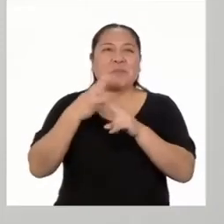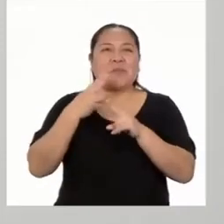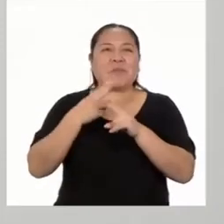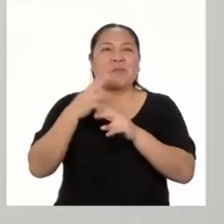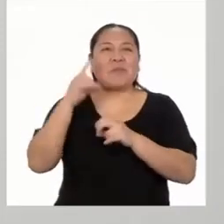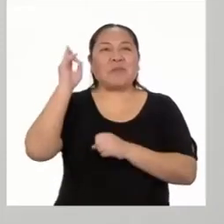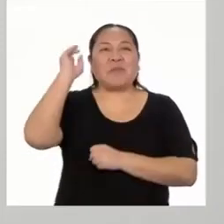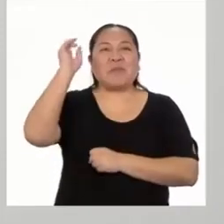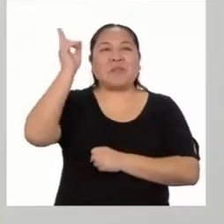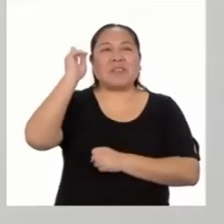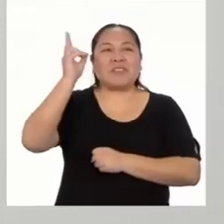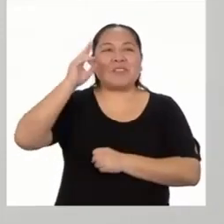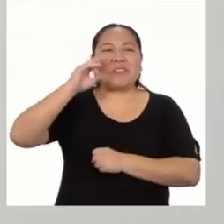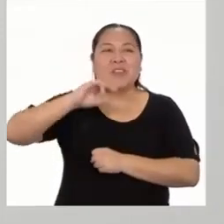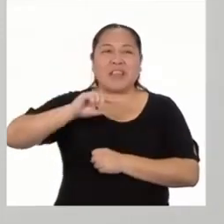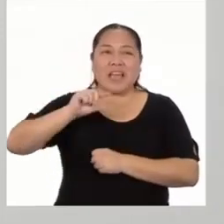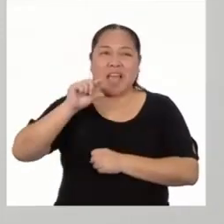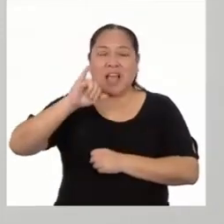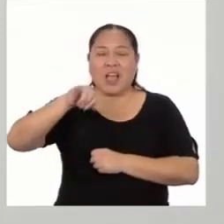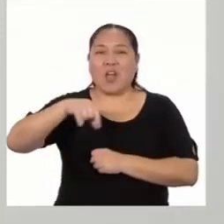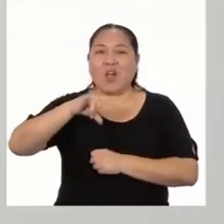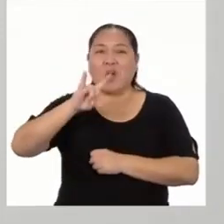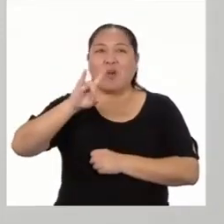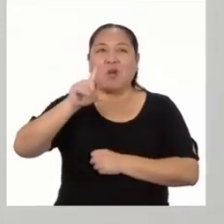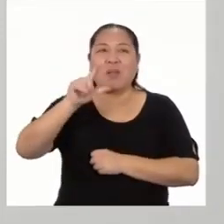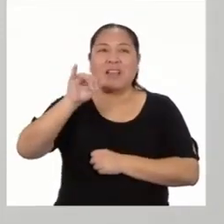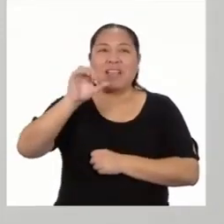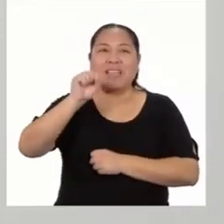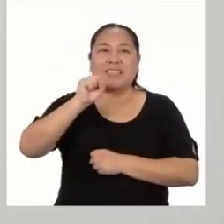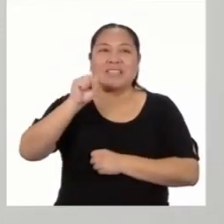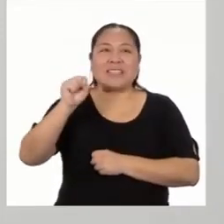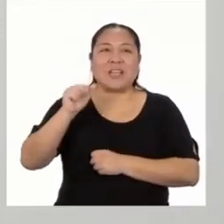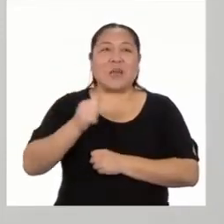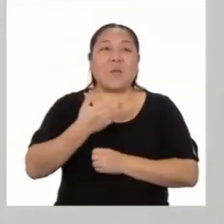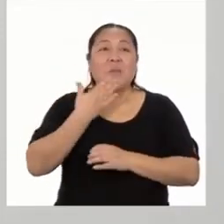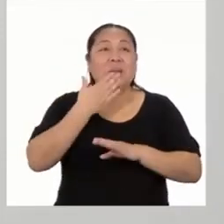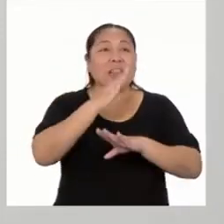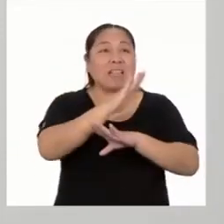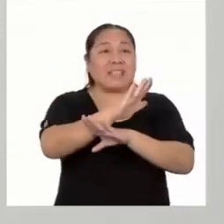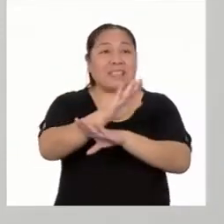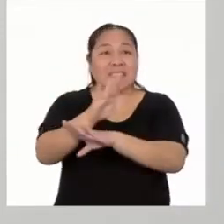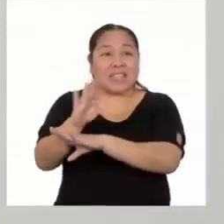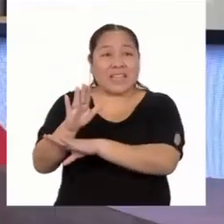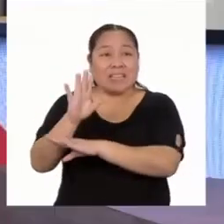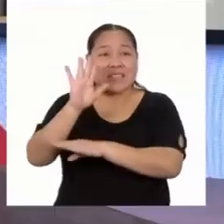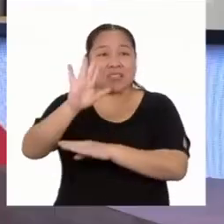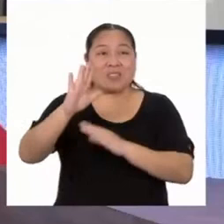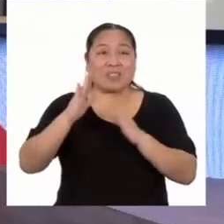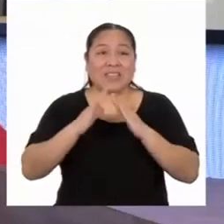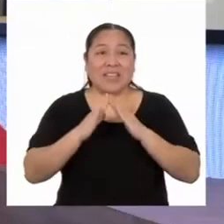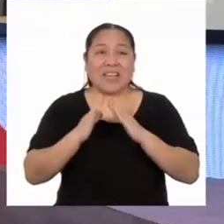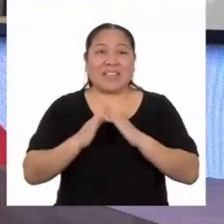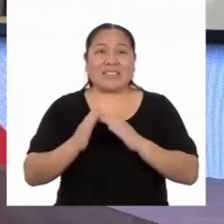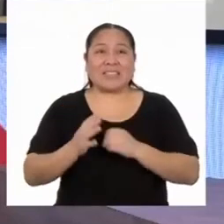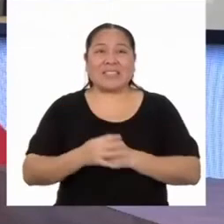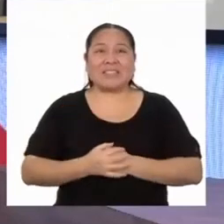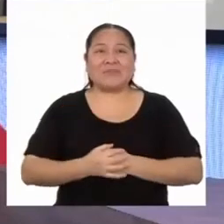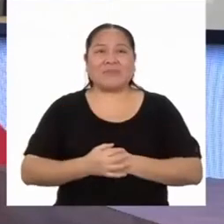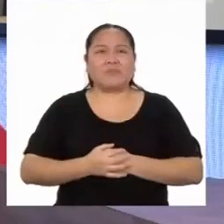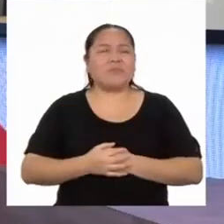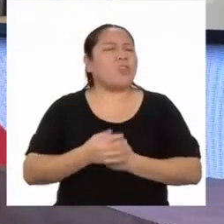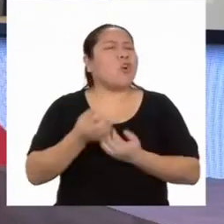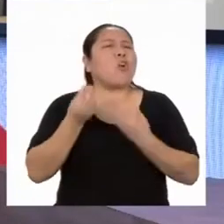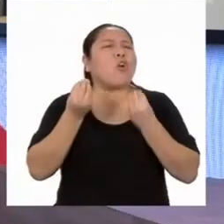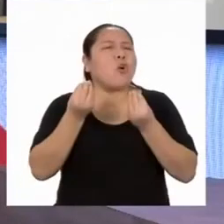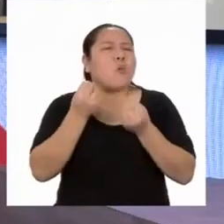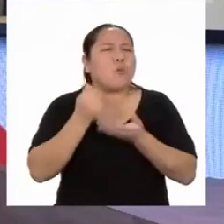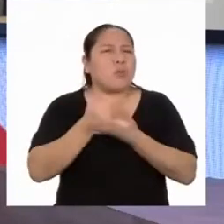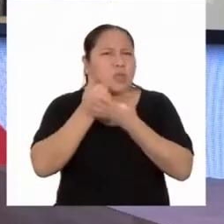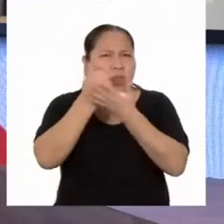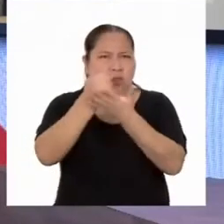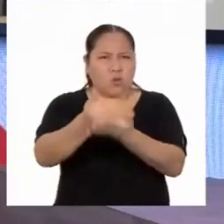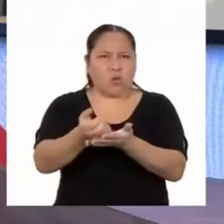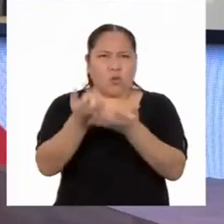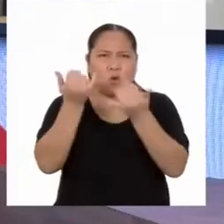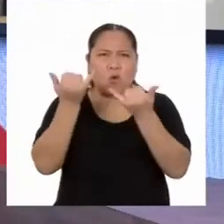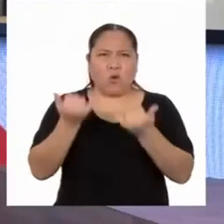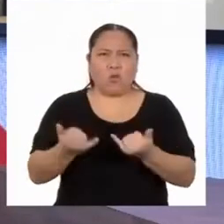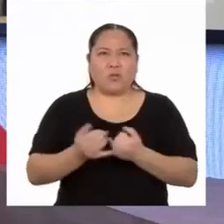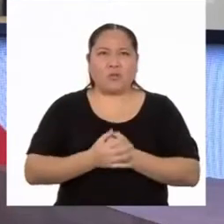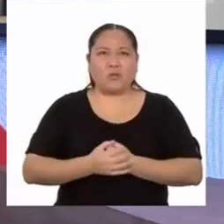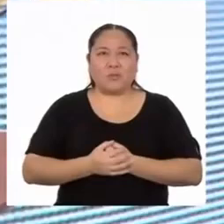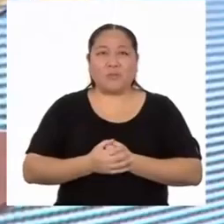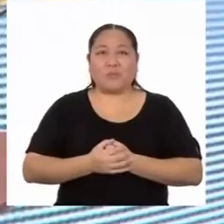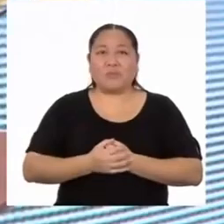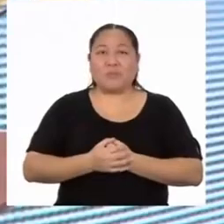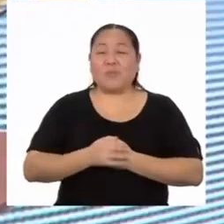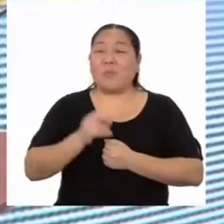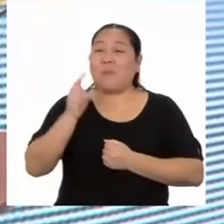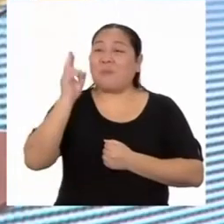bienvenida. Buenas tardes, Rodrigo. Buenas tardes, chicas y chicos que están en casa. ¿En qué te puedo ayudar el día de hoy? Profesora